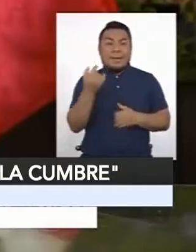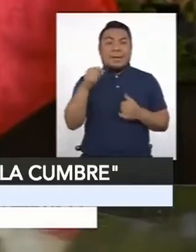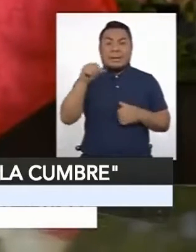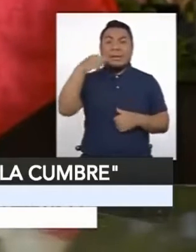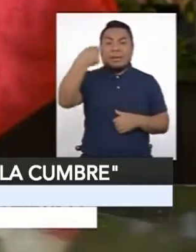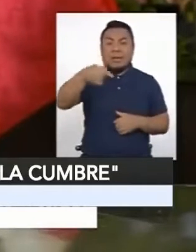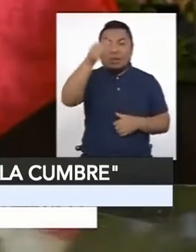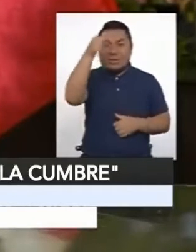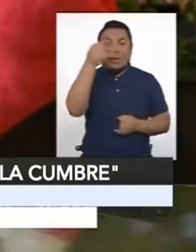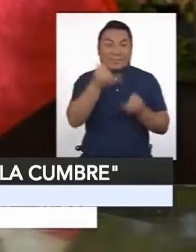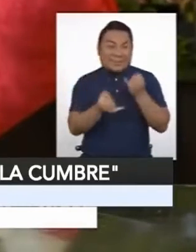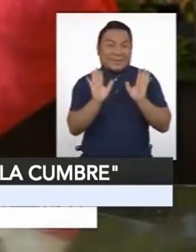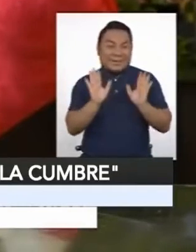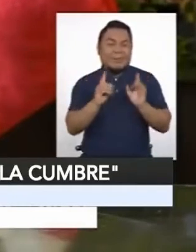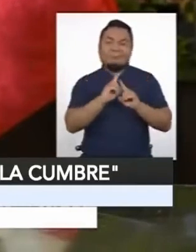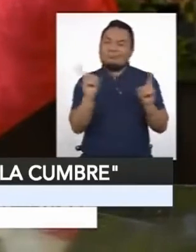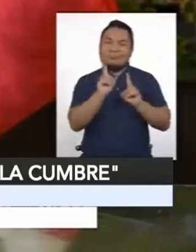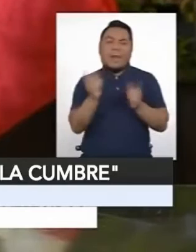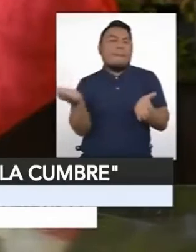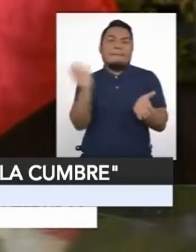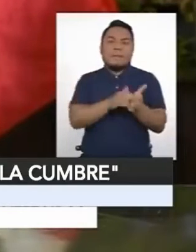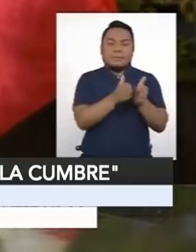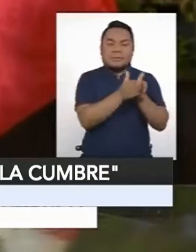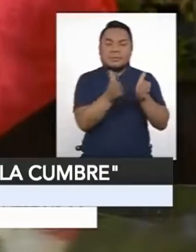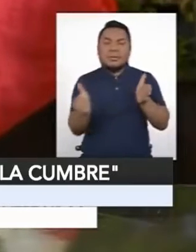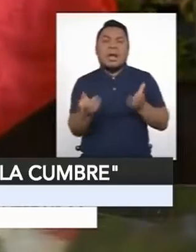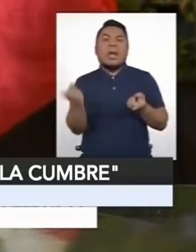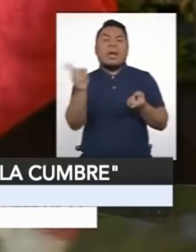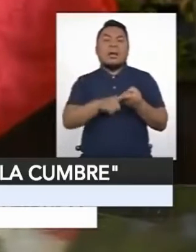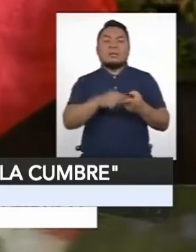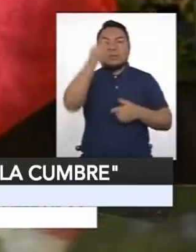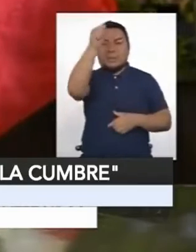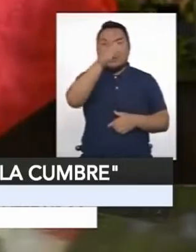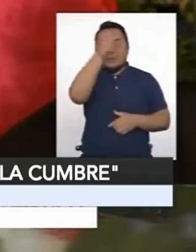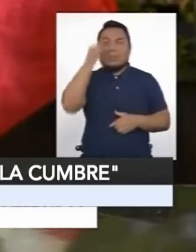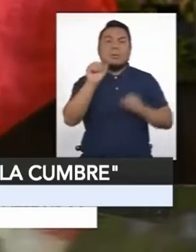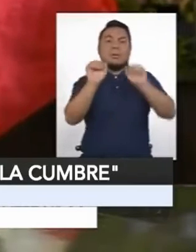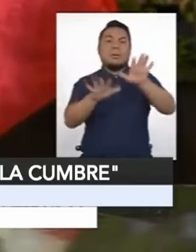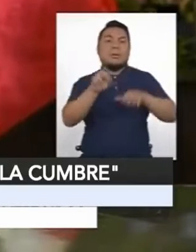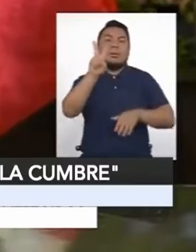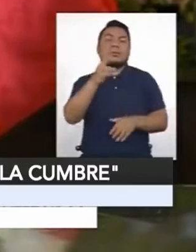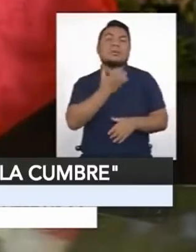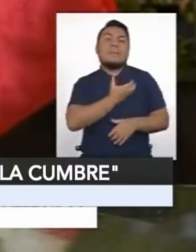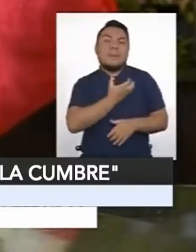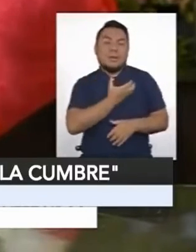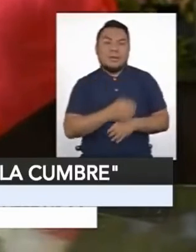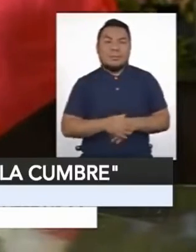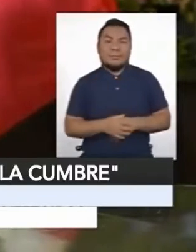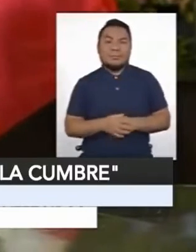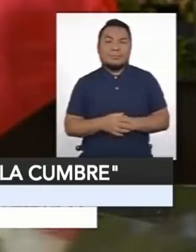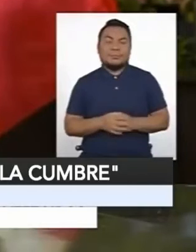este domingo se extiende hasta el domingo 12 de mayo inclusive.